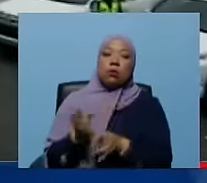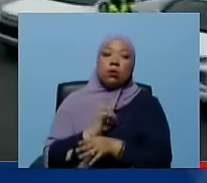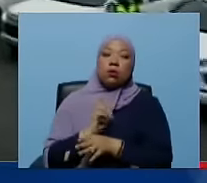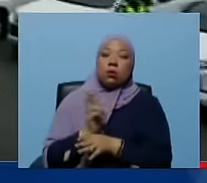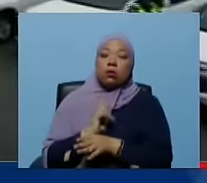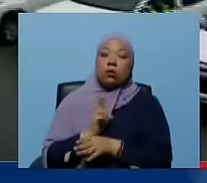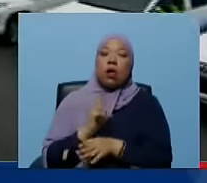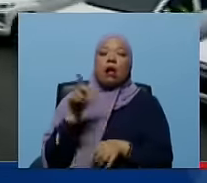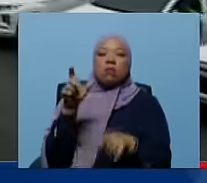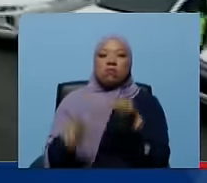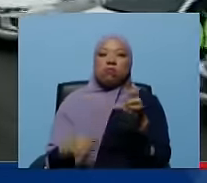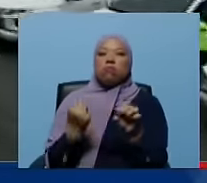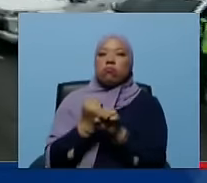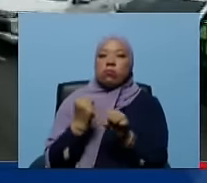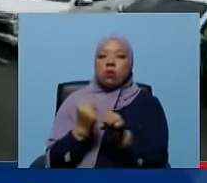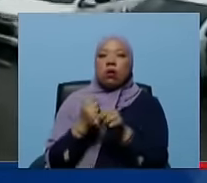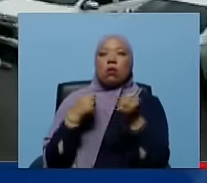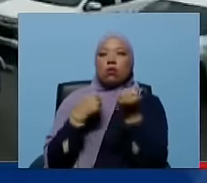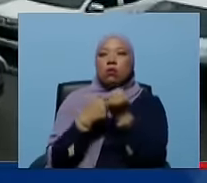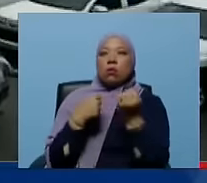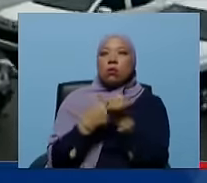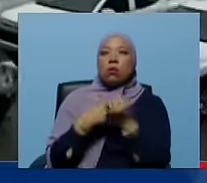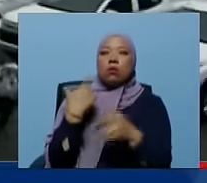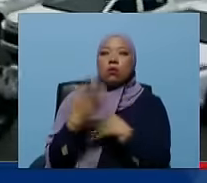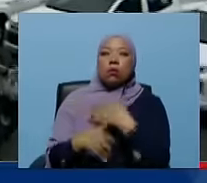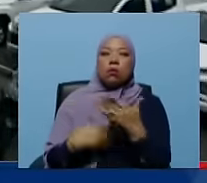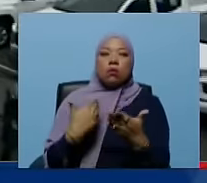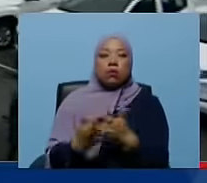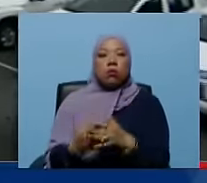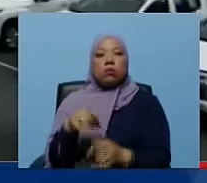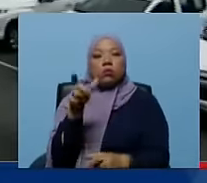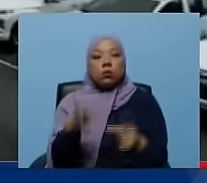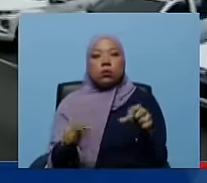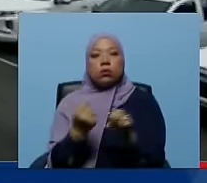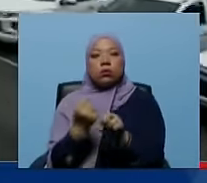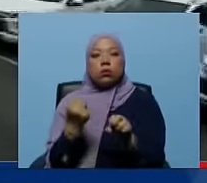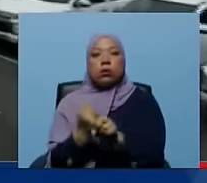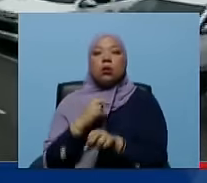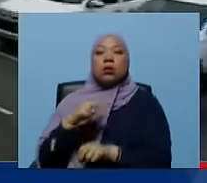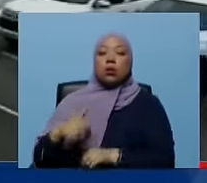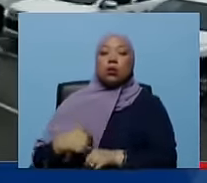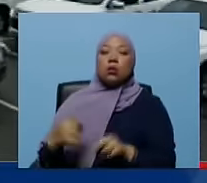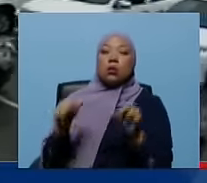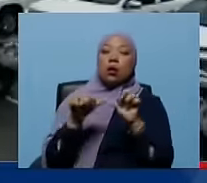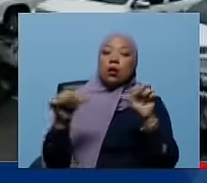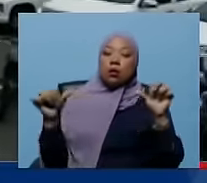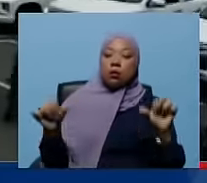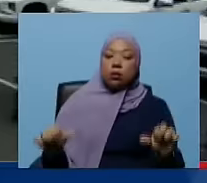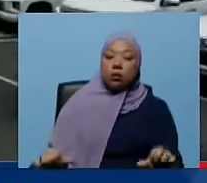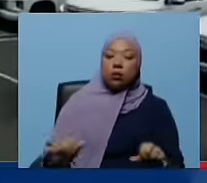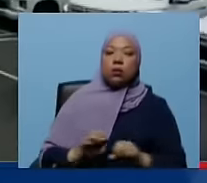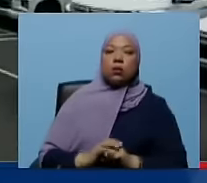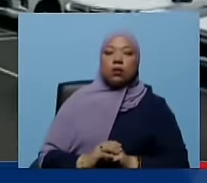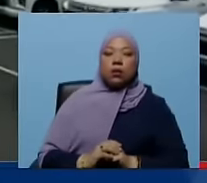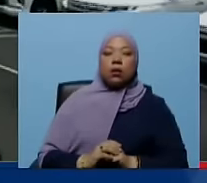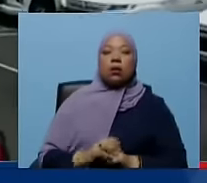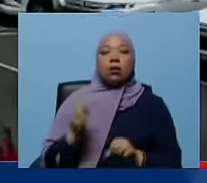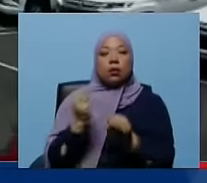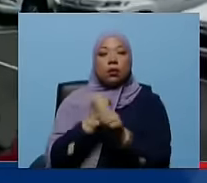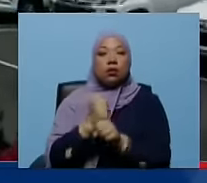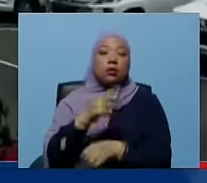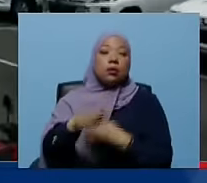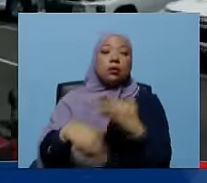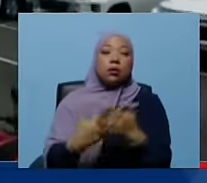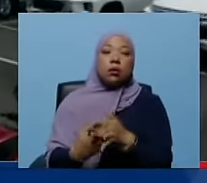del auxilio, del apoyo. Para eso es que hay que fortalecer el Sistema Nacional de Seguridad, el sistema de